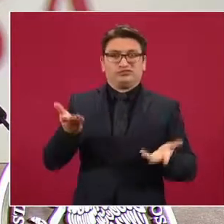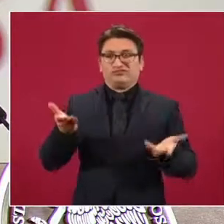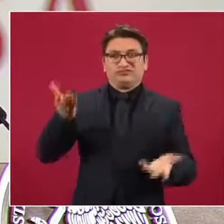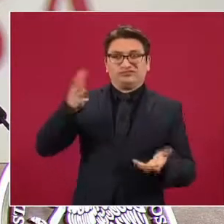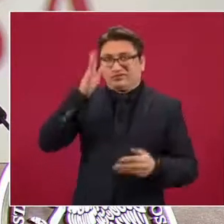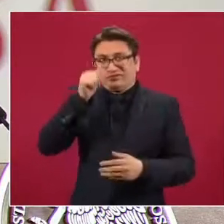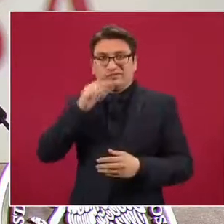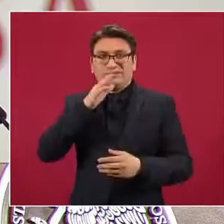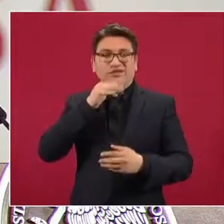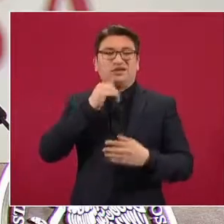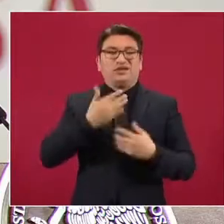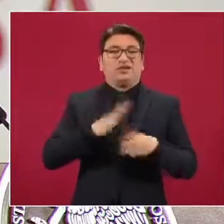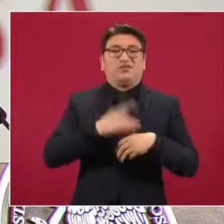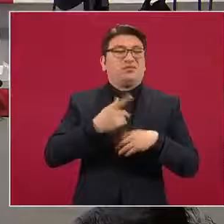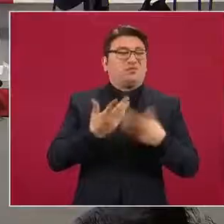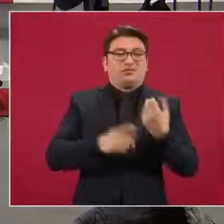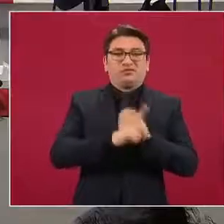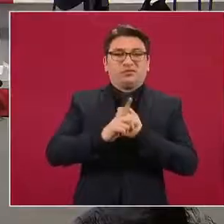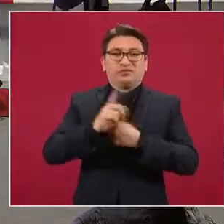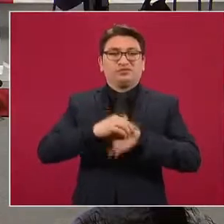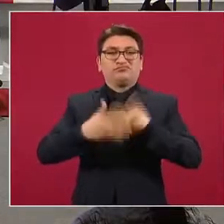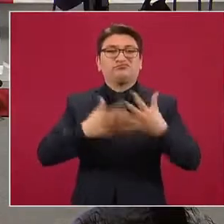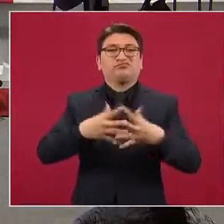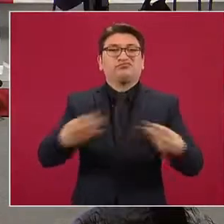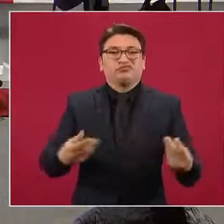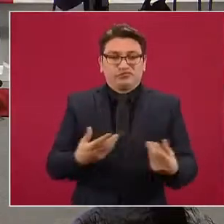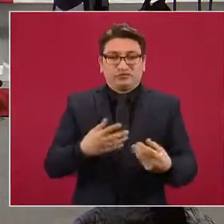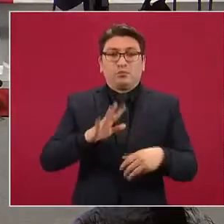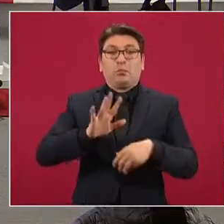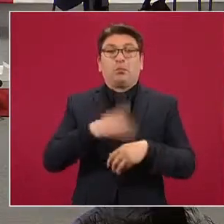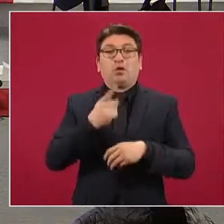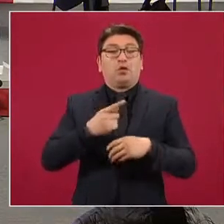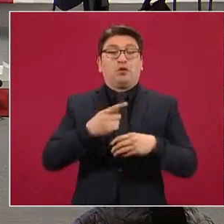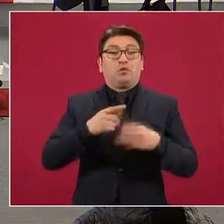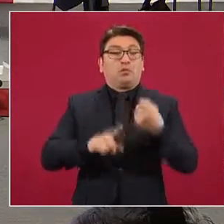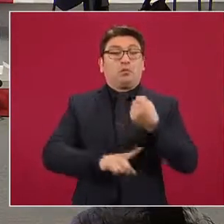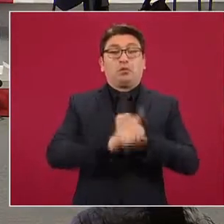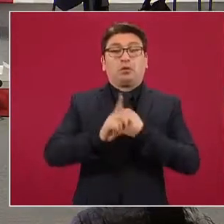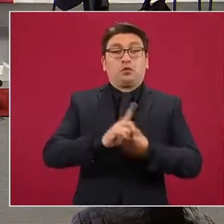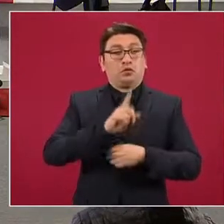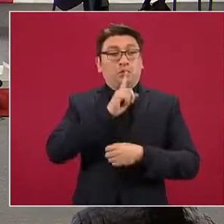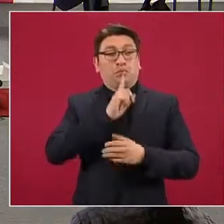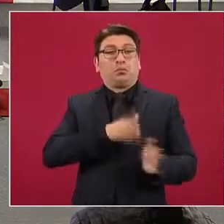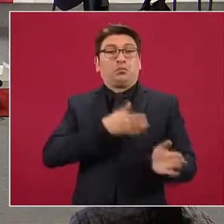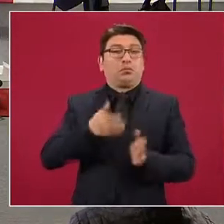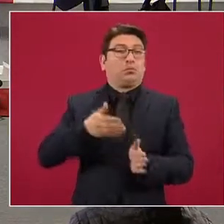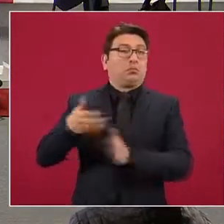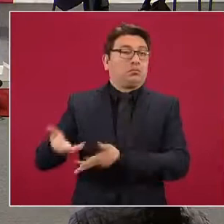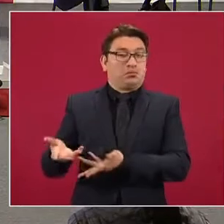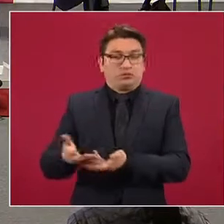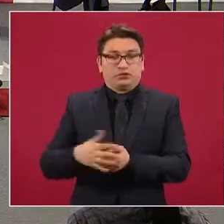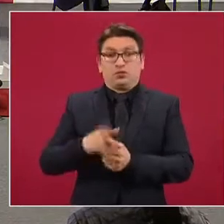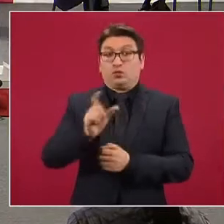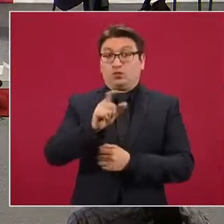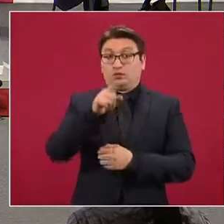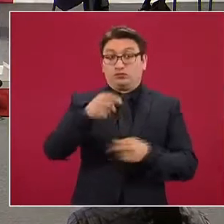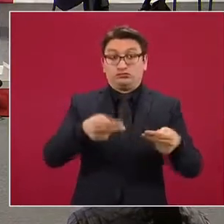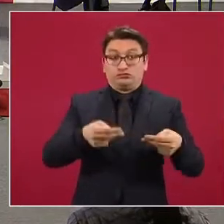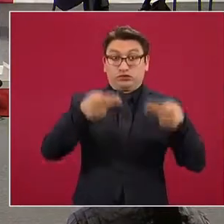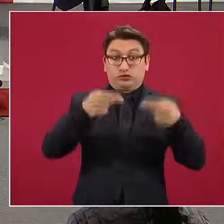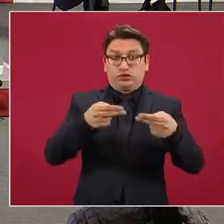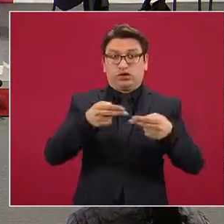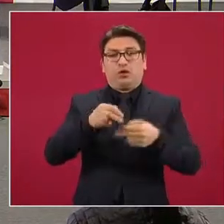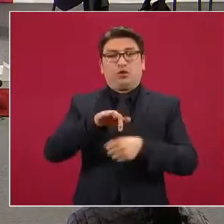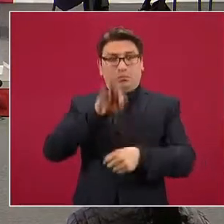los conflictos de fondo, simplemente los ocultan y los postergan. Si haces un negocio que te